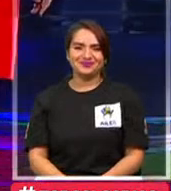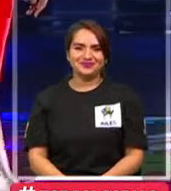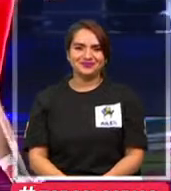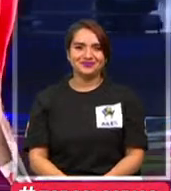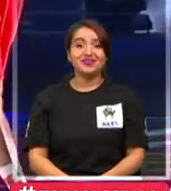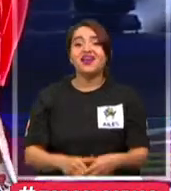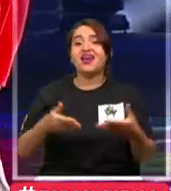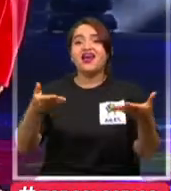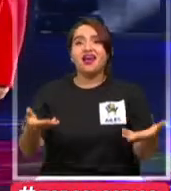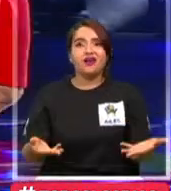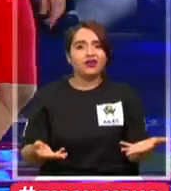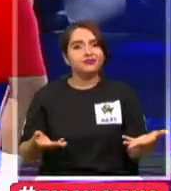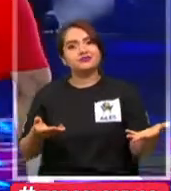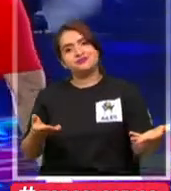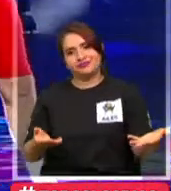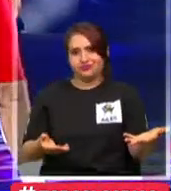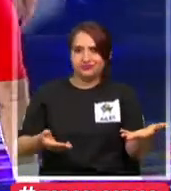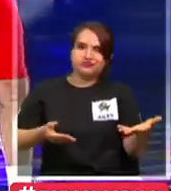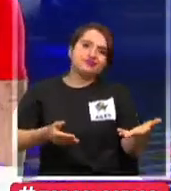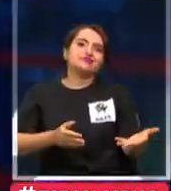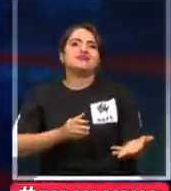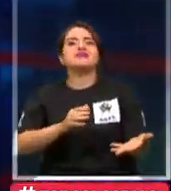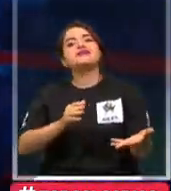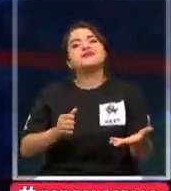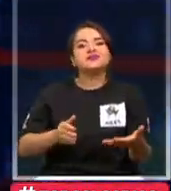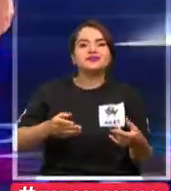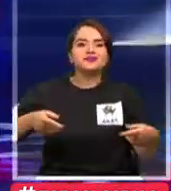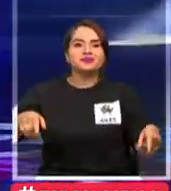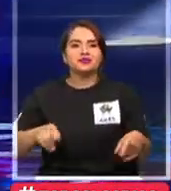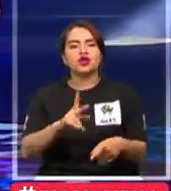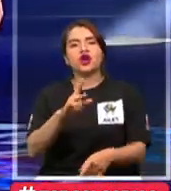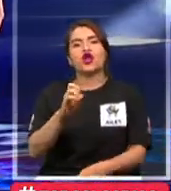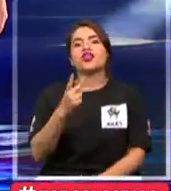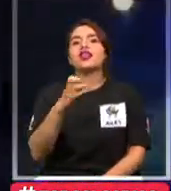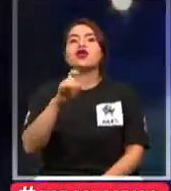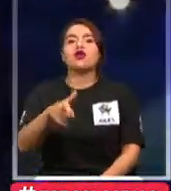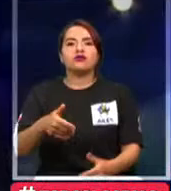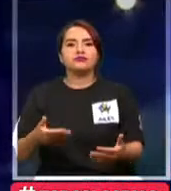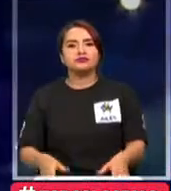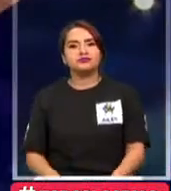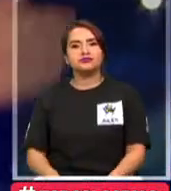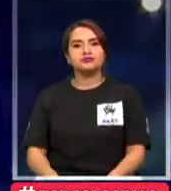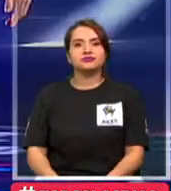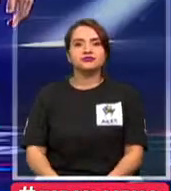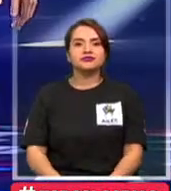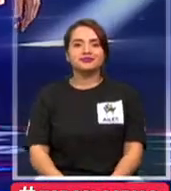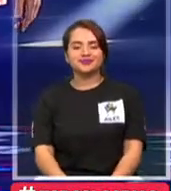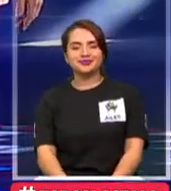Y ahora viene Rodrigo. No, no diga eso. Si me chinga, yo te lo digo.